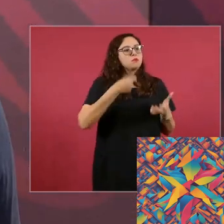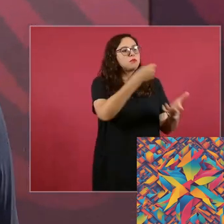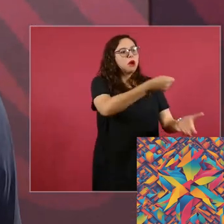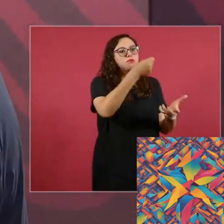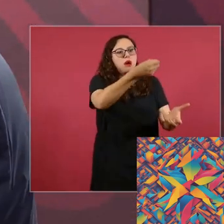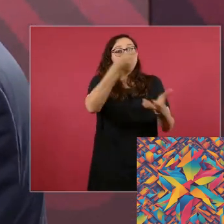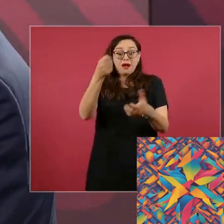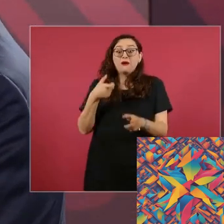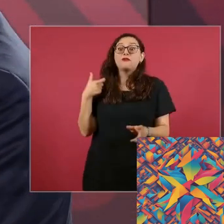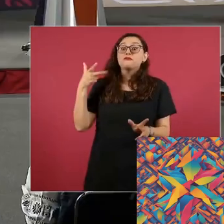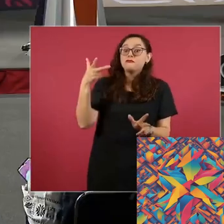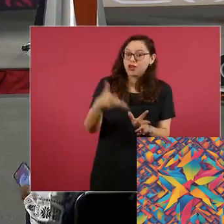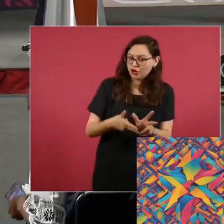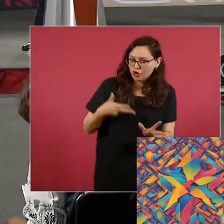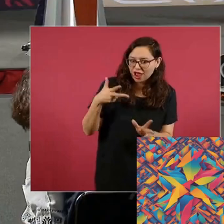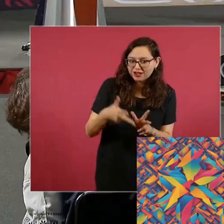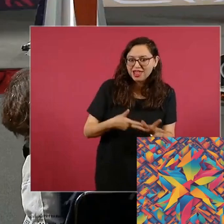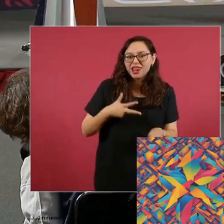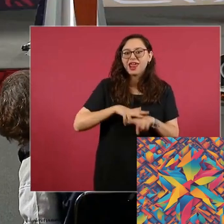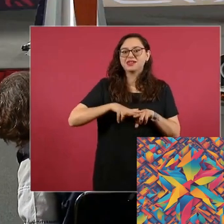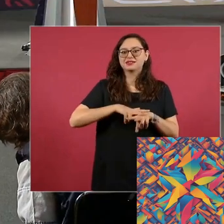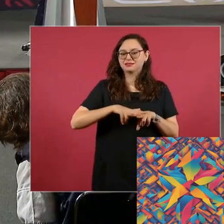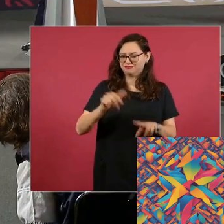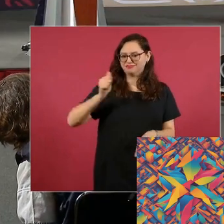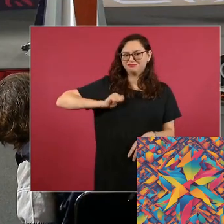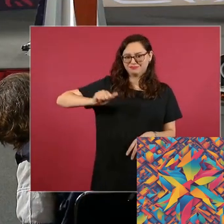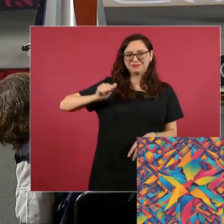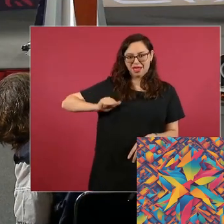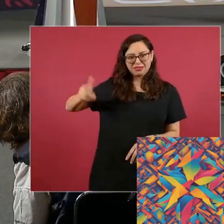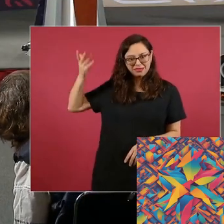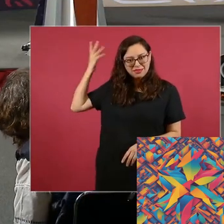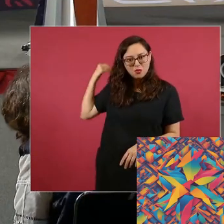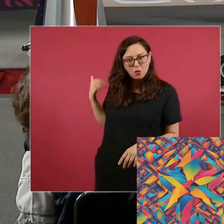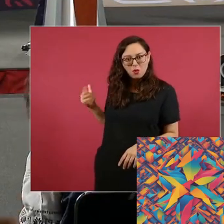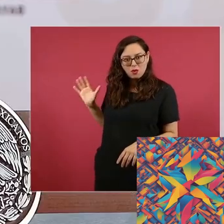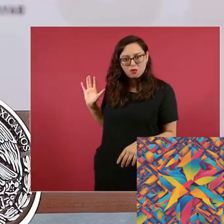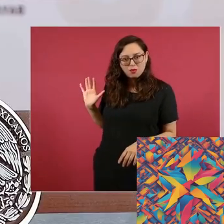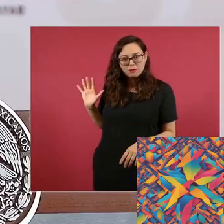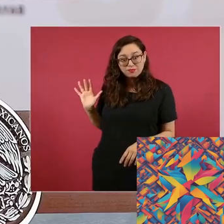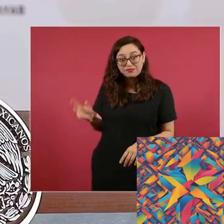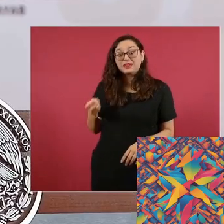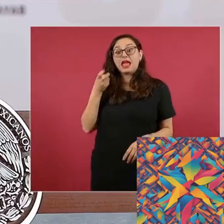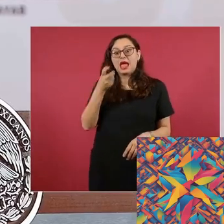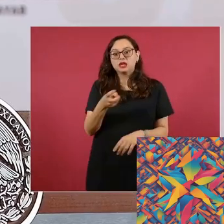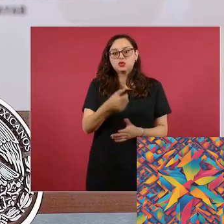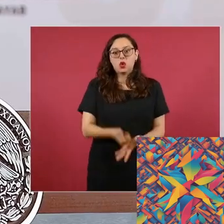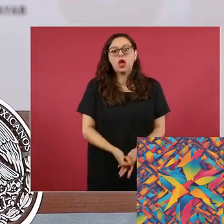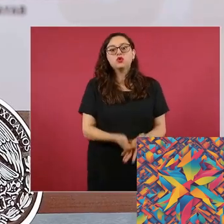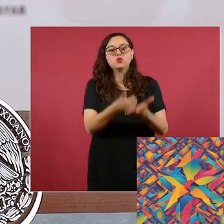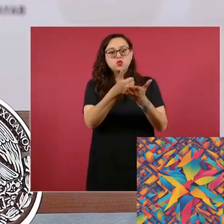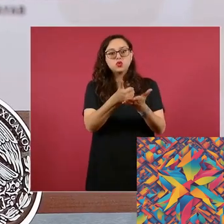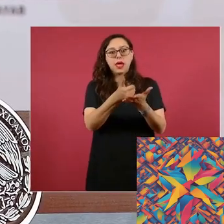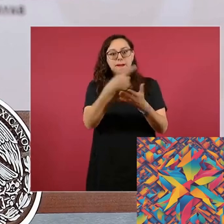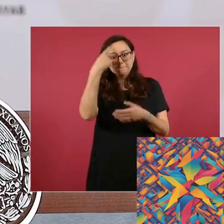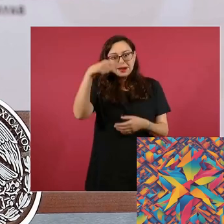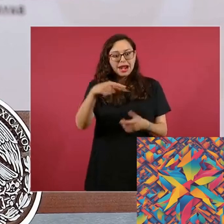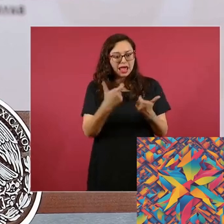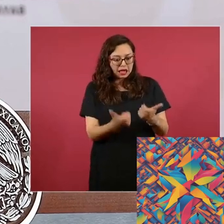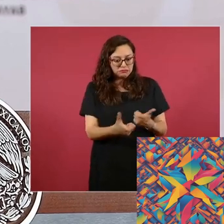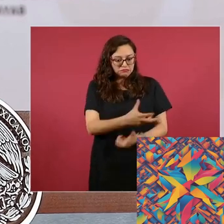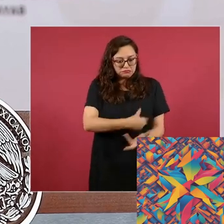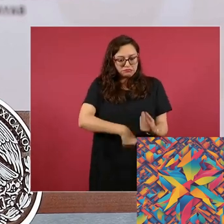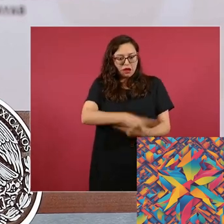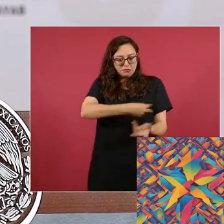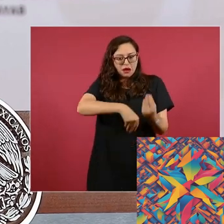lecciones. México debe fortalecer sus instituciones, ser autosuficiente en sus esfuerzos anticorrupción y ejecutar